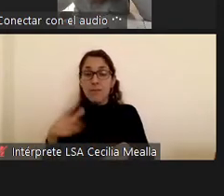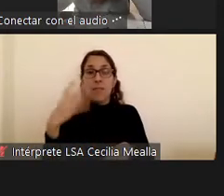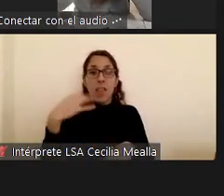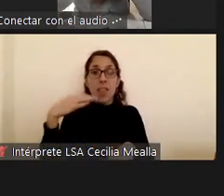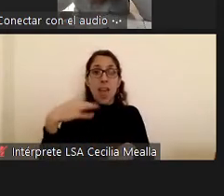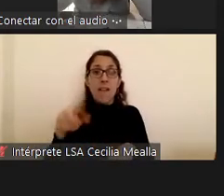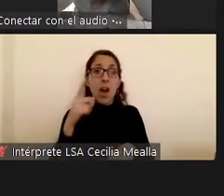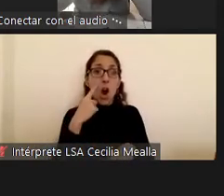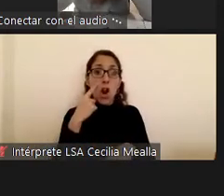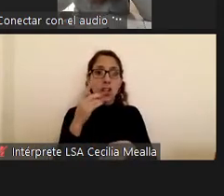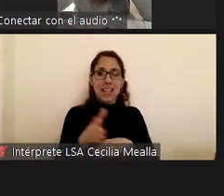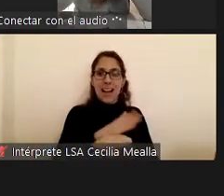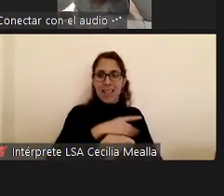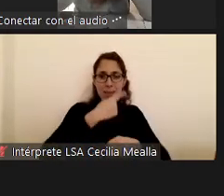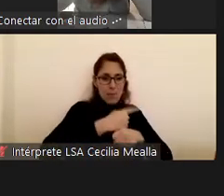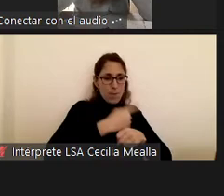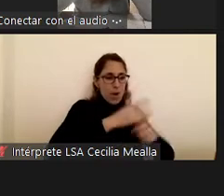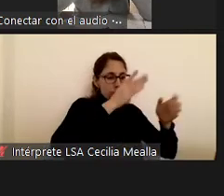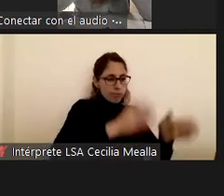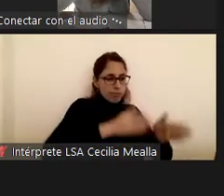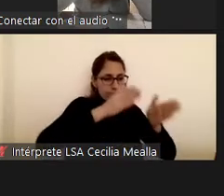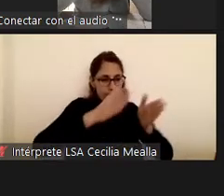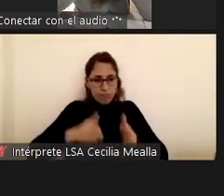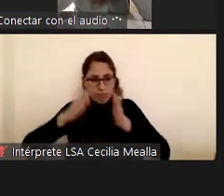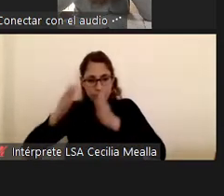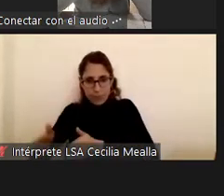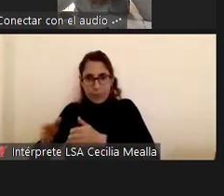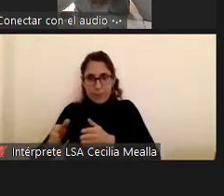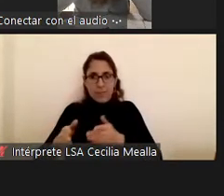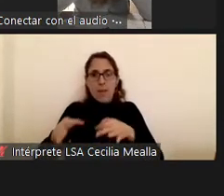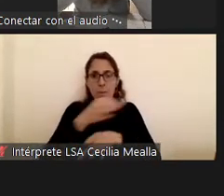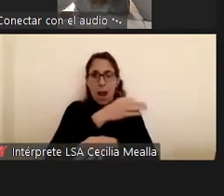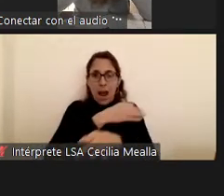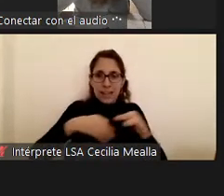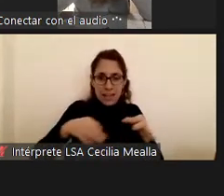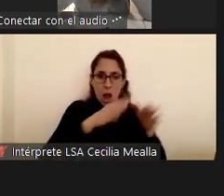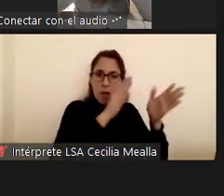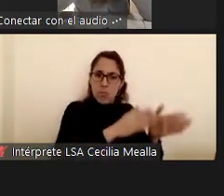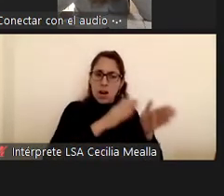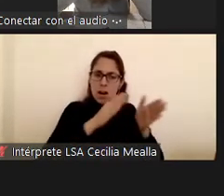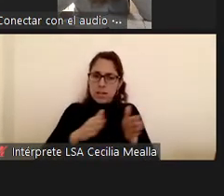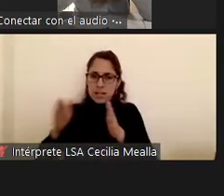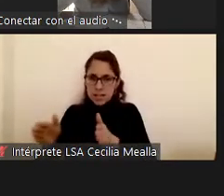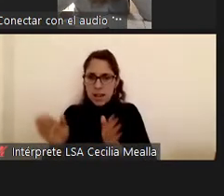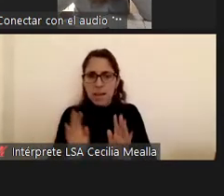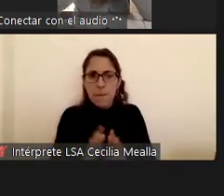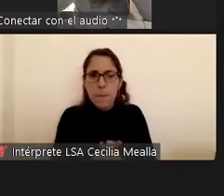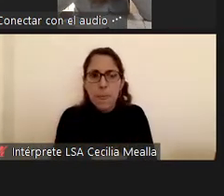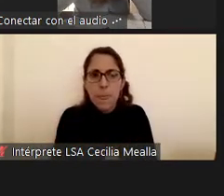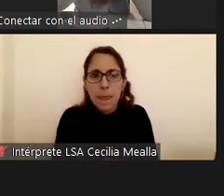cuáles son los pasos, digamos, de la marcha bacteriológica. ¿Lo saben?